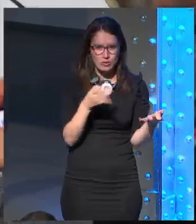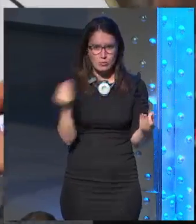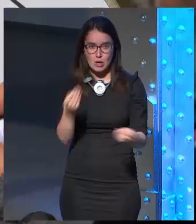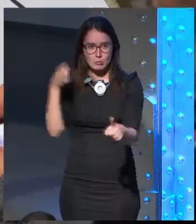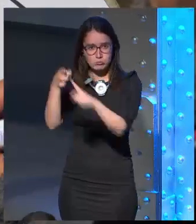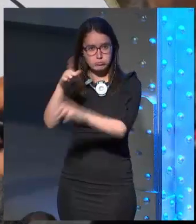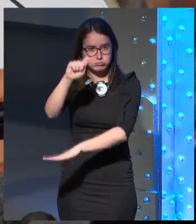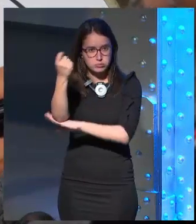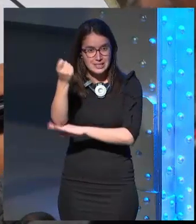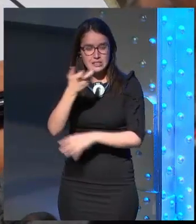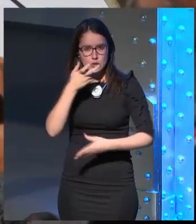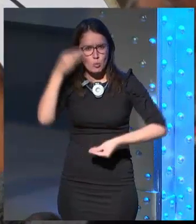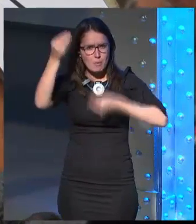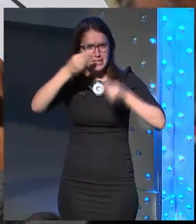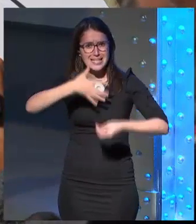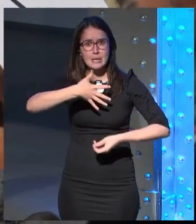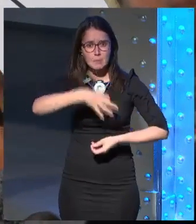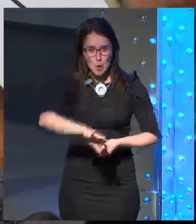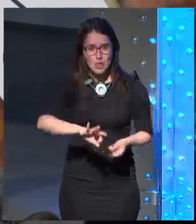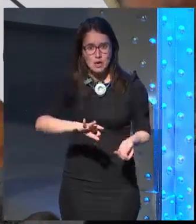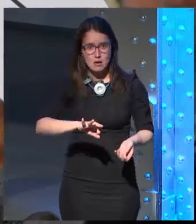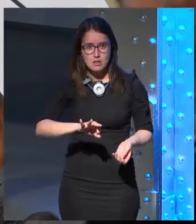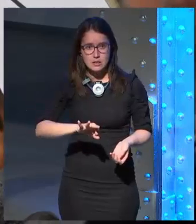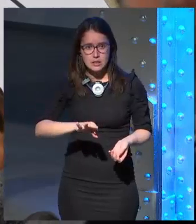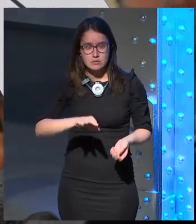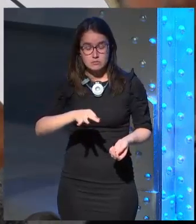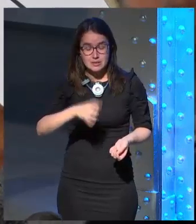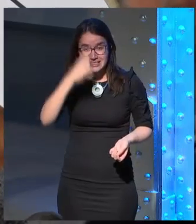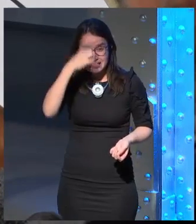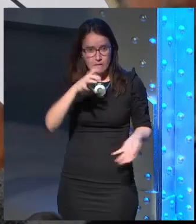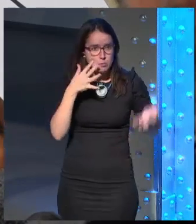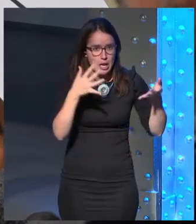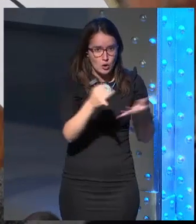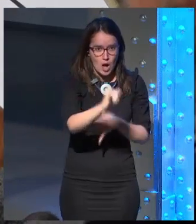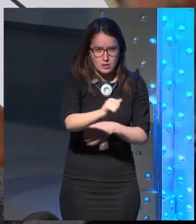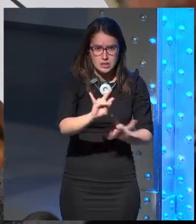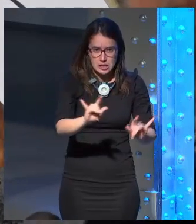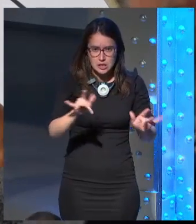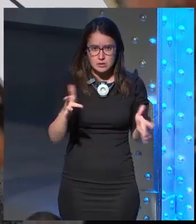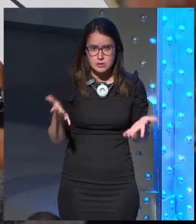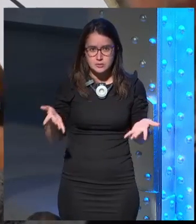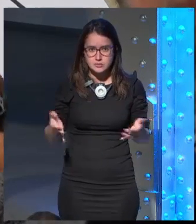Si se cree en algo firmemente y se entienden los riesgos,